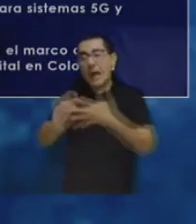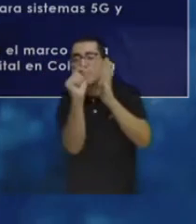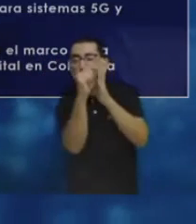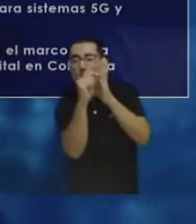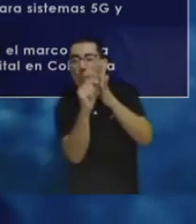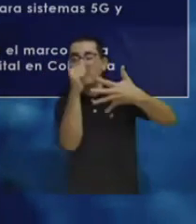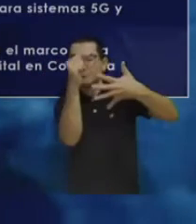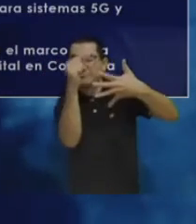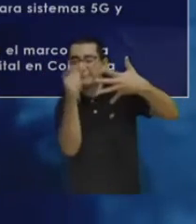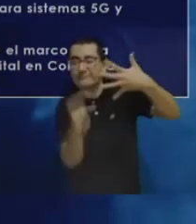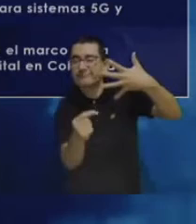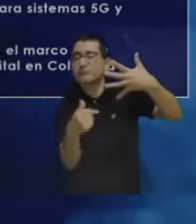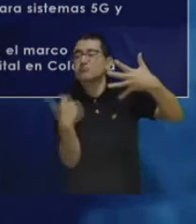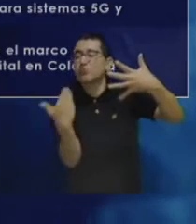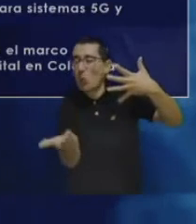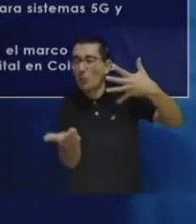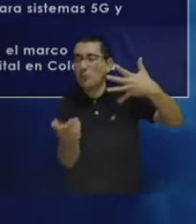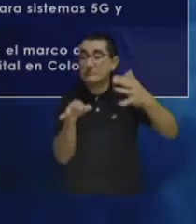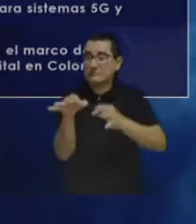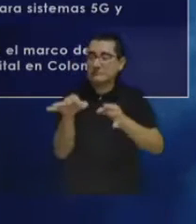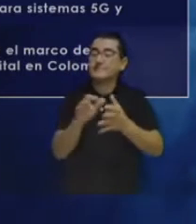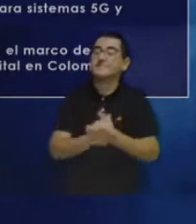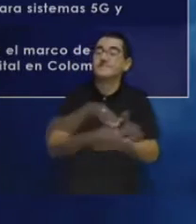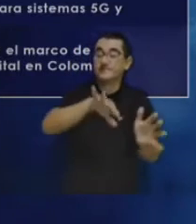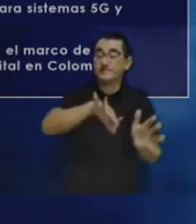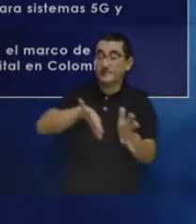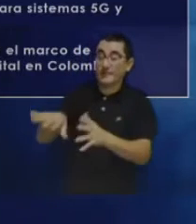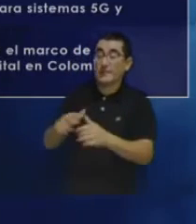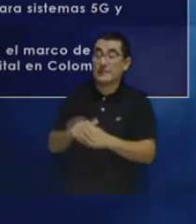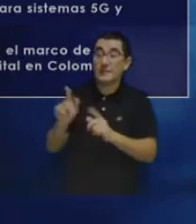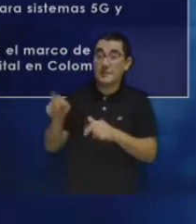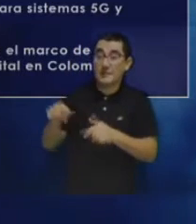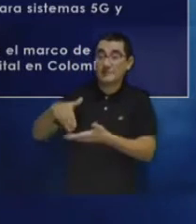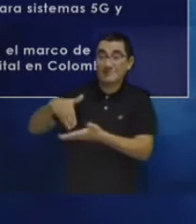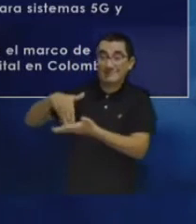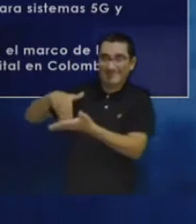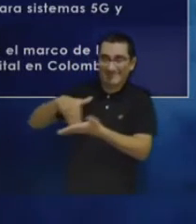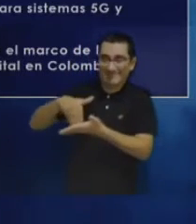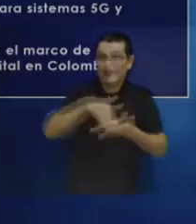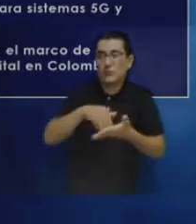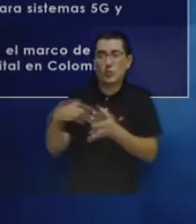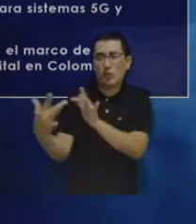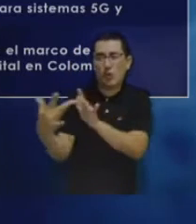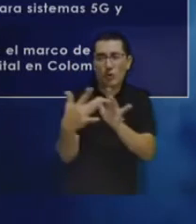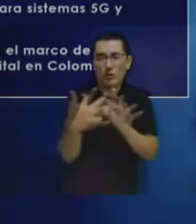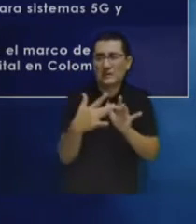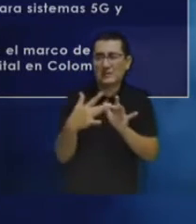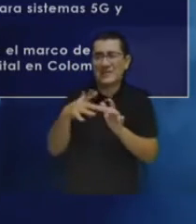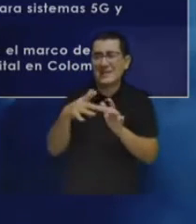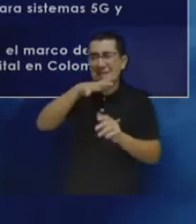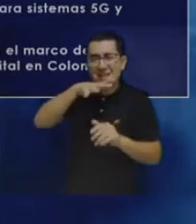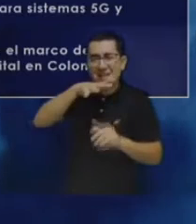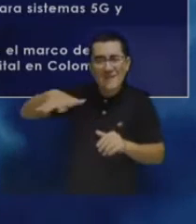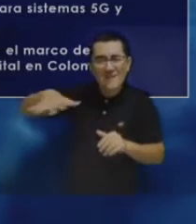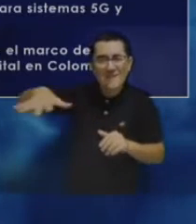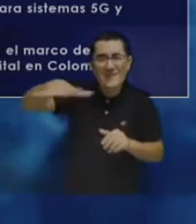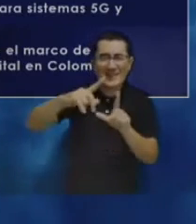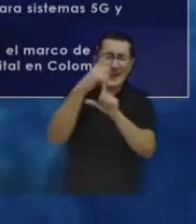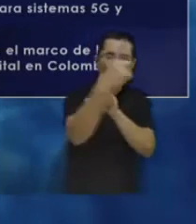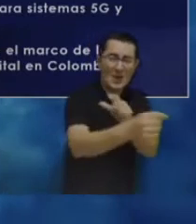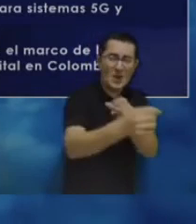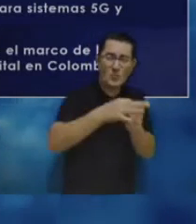De otro lado, en el panel de conectividad rural y reducción de la brecha digital, vimos la importancia de realizar esfuerzos